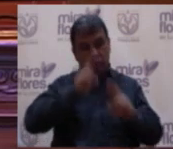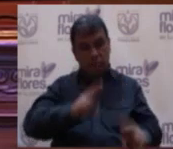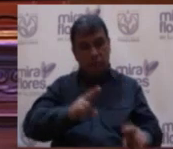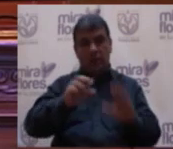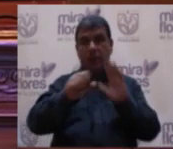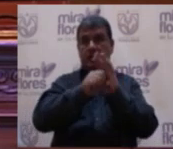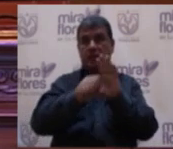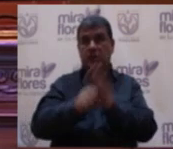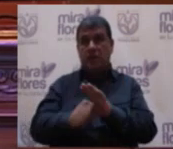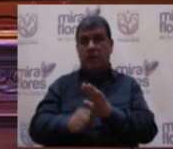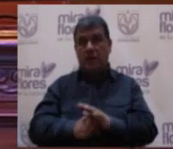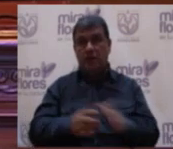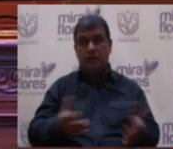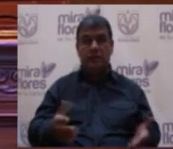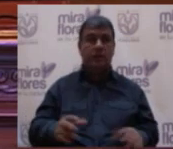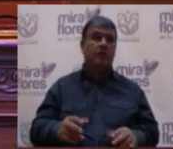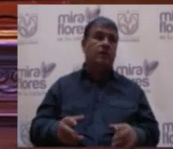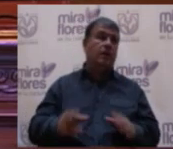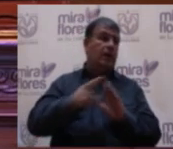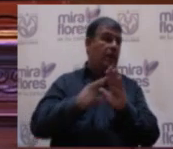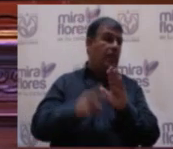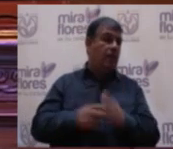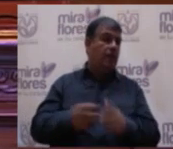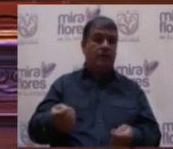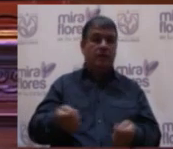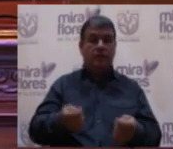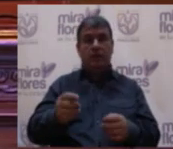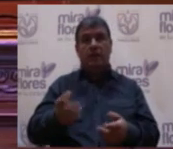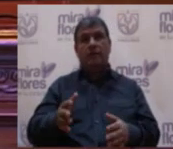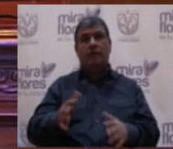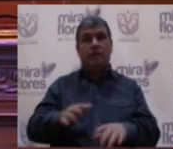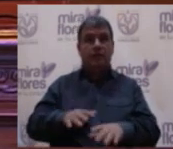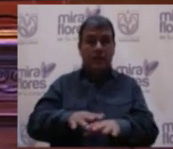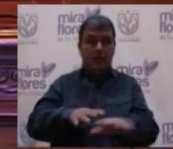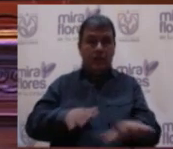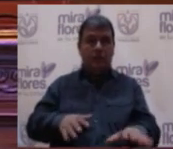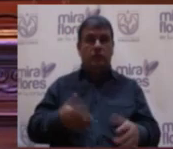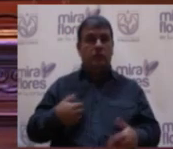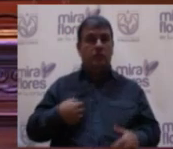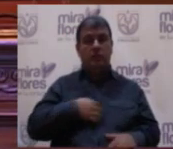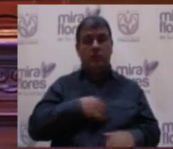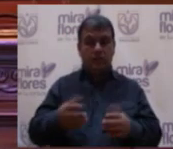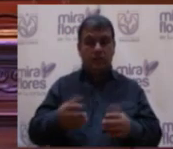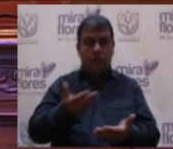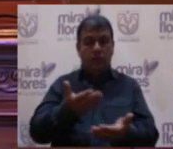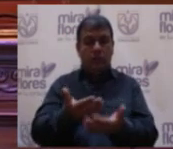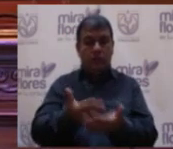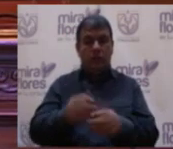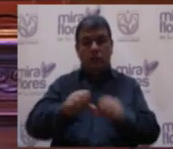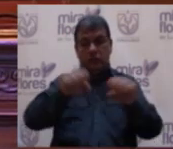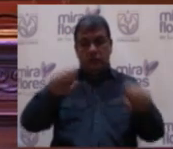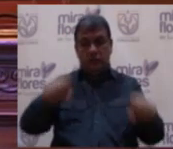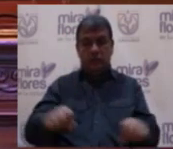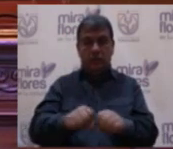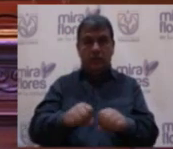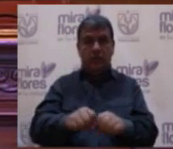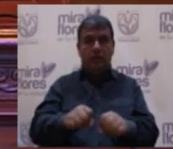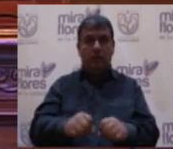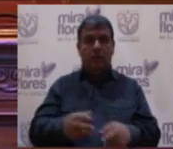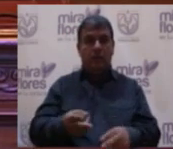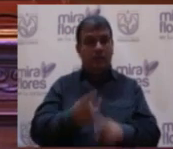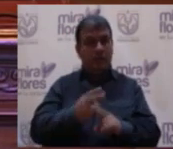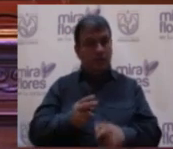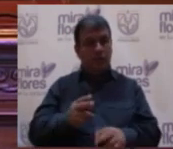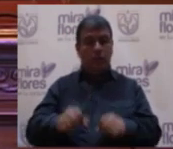con las señales o las reglas de tránsito. Todo lo contrario. Nosotros lo que estamos proponiendo acá es un sistema de préstamo de